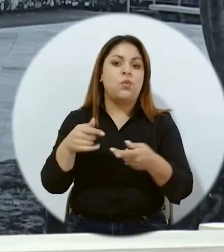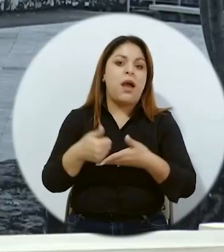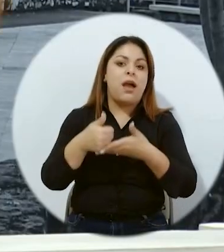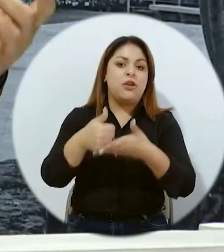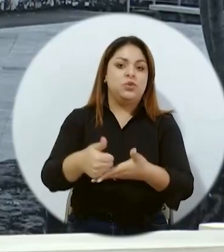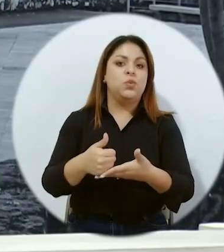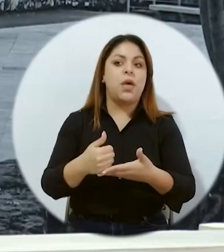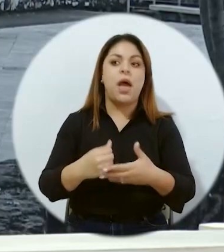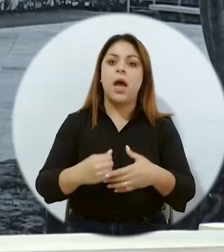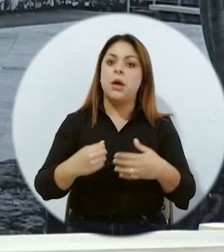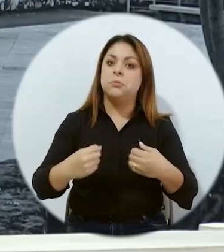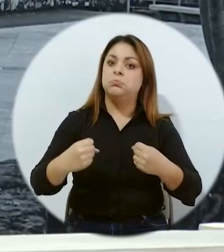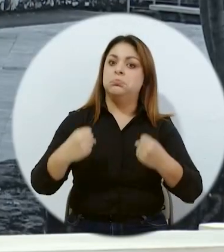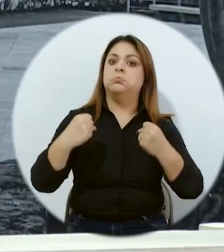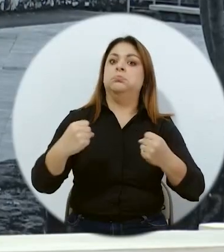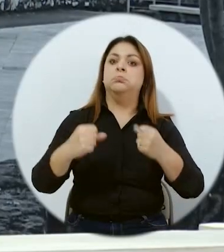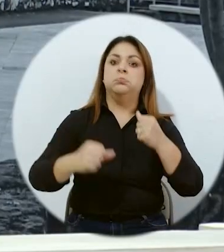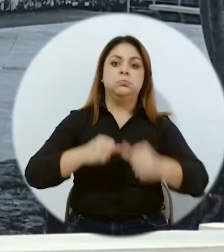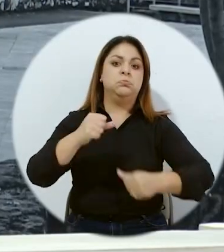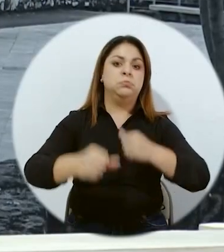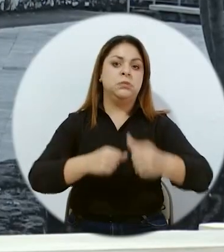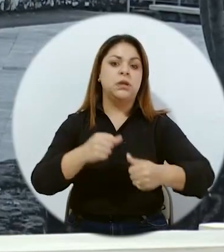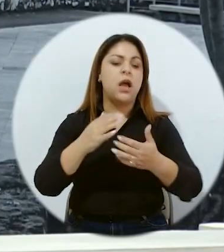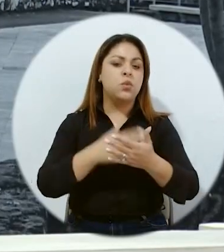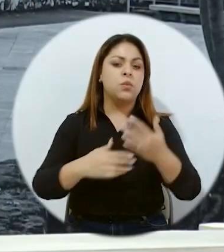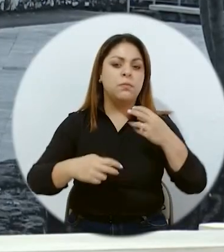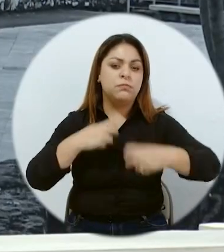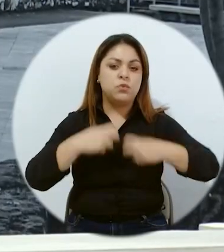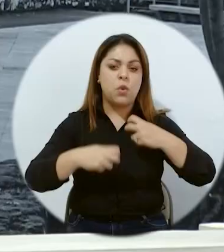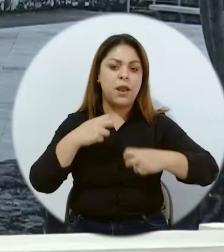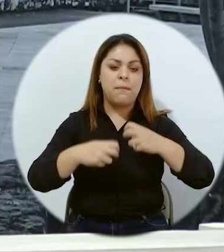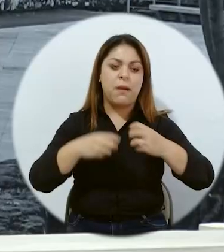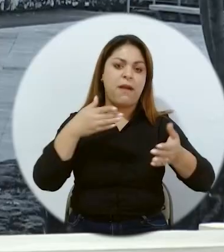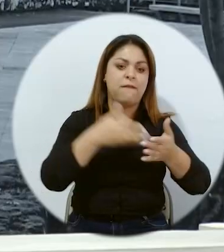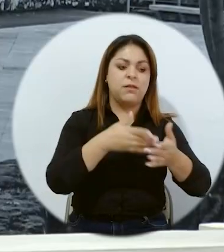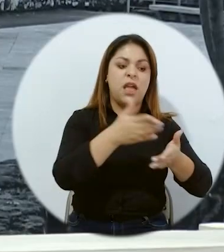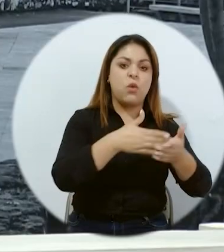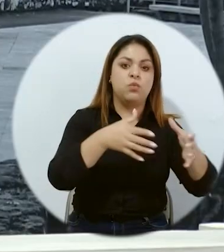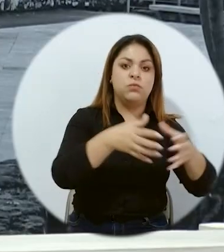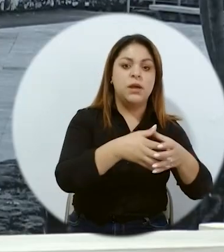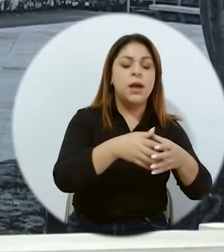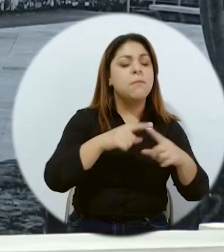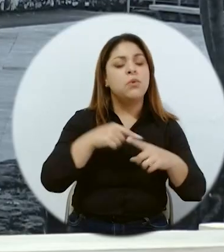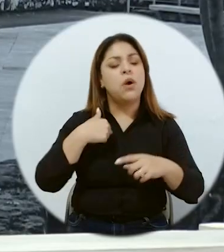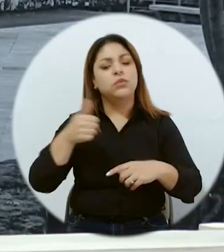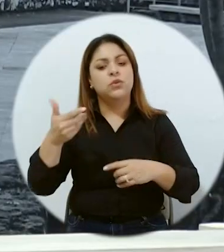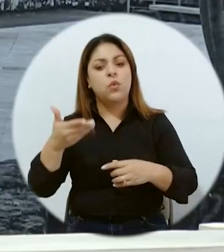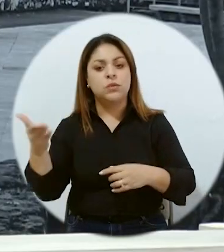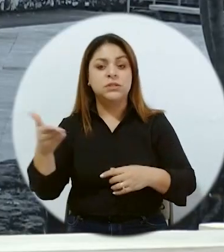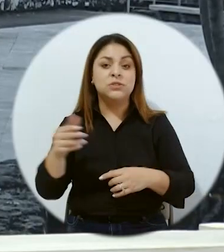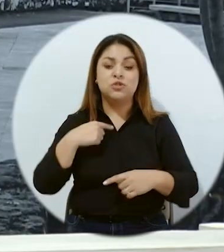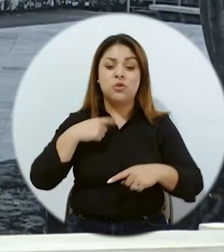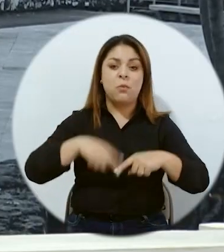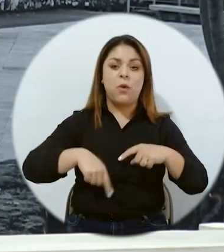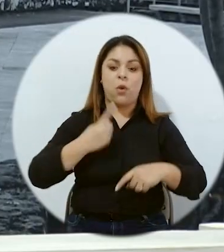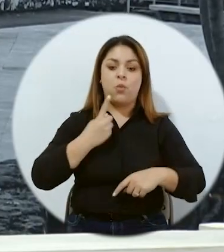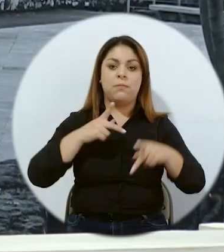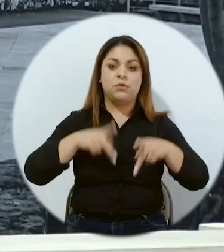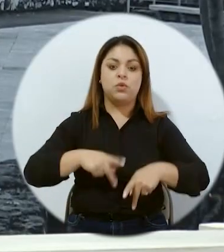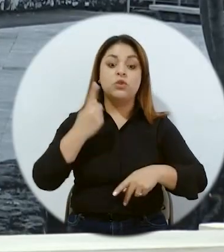permiten primero mayor resiliencia ante problemas que puedan afectar un determinado cultivo. Hay otros cultivos, el agricultor no depende solo de